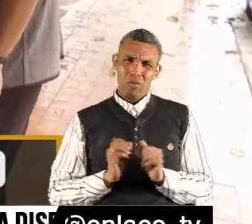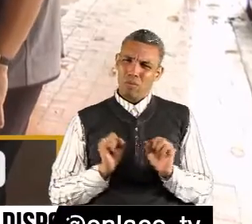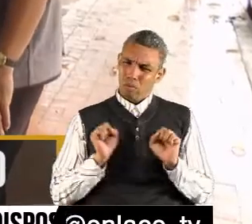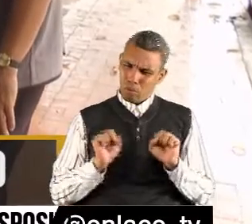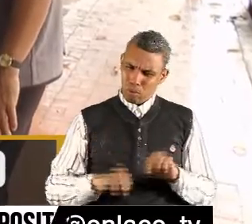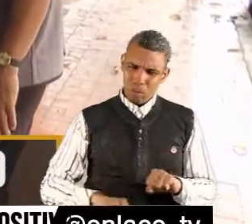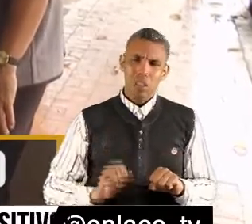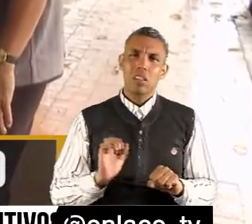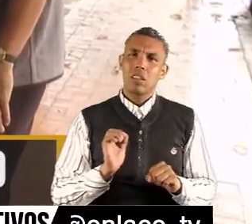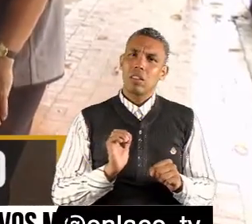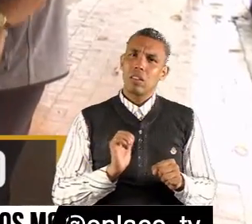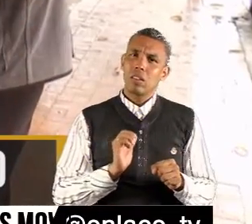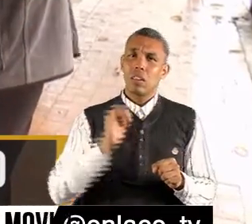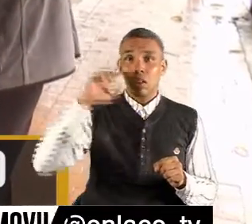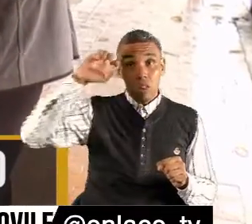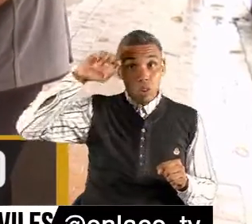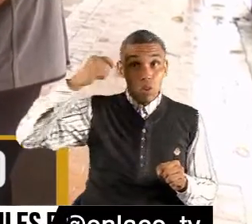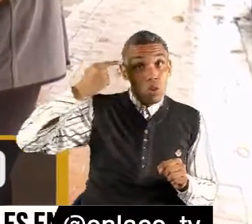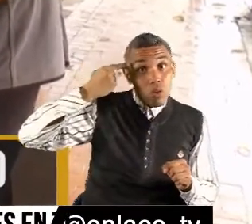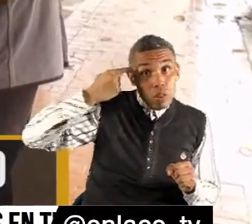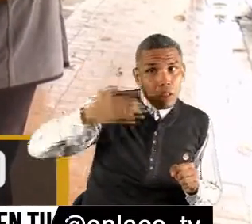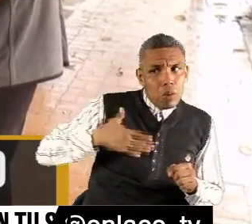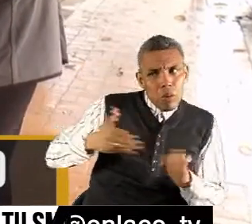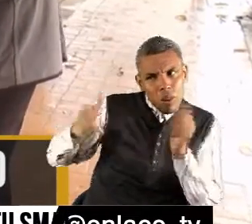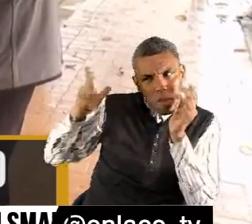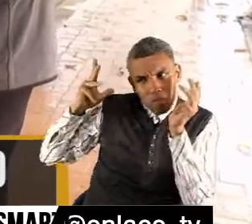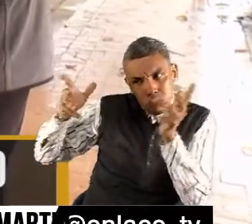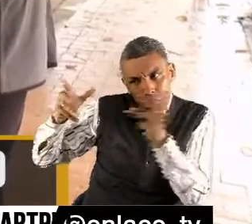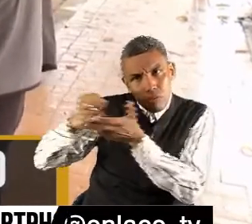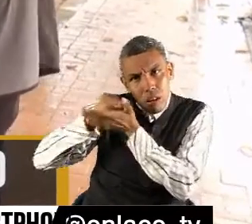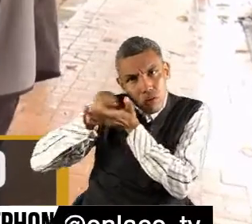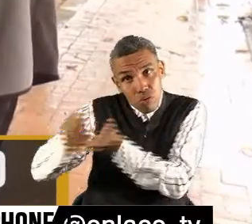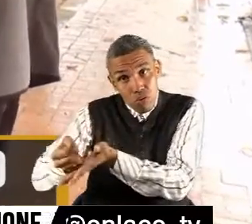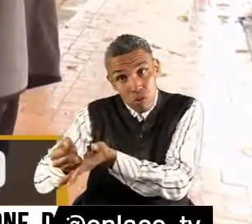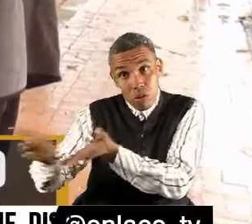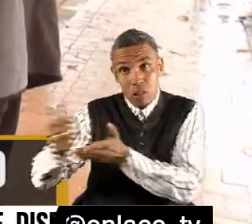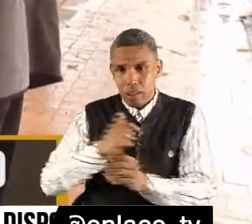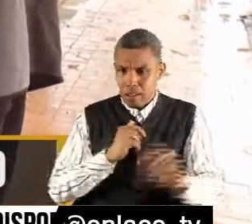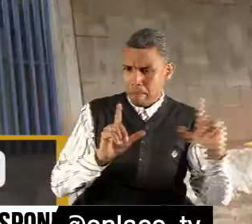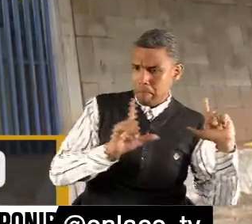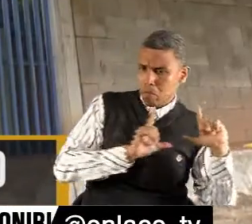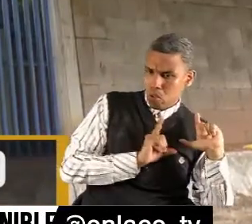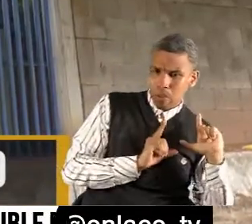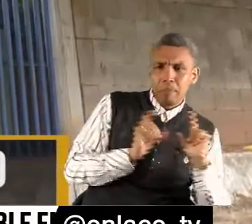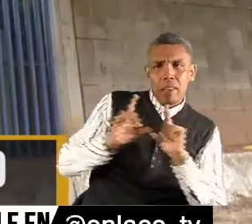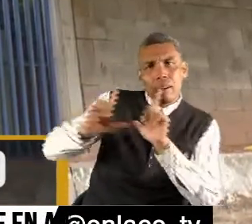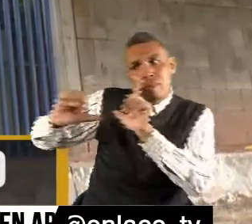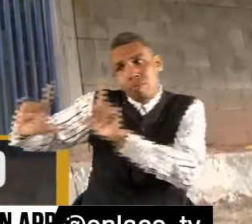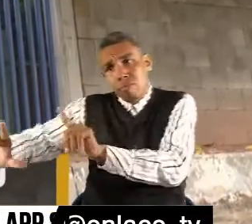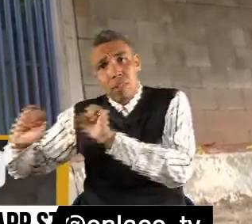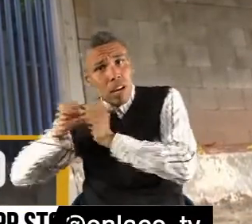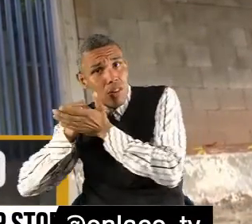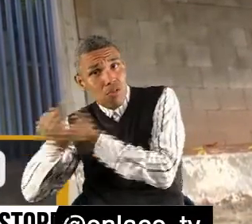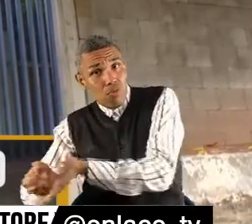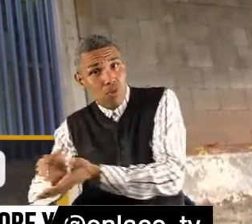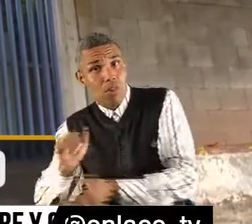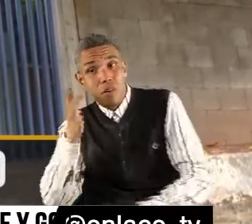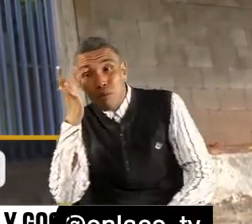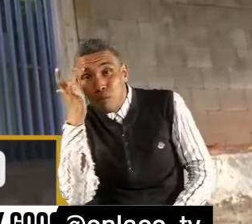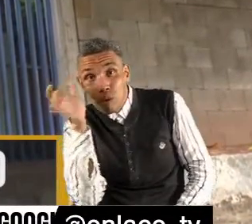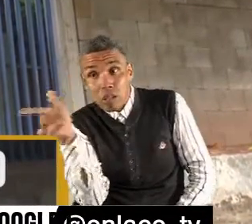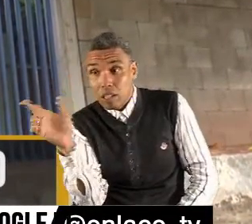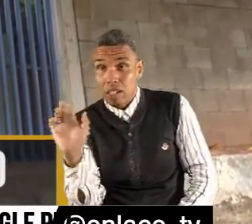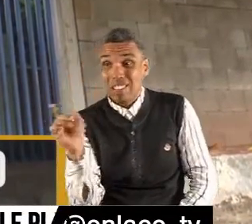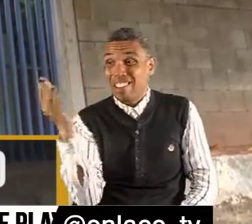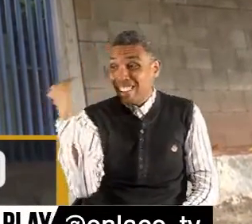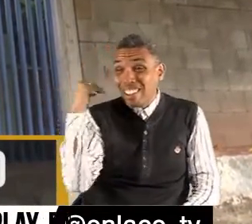haberlo capacitado a él, porque él ha hecho mucho por muchas personas, sobre todo los niños de este barrio, porque él